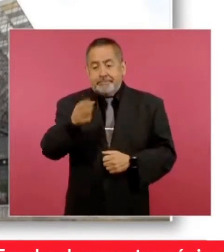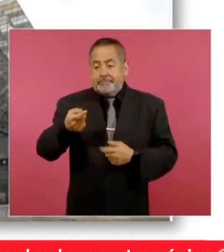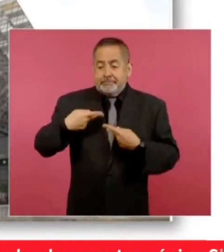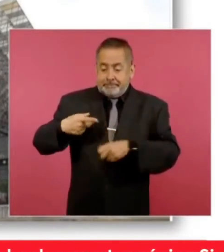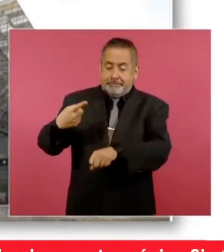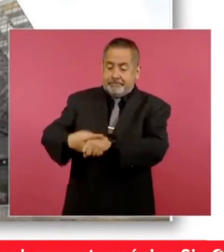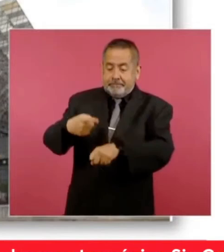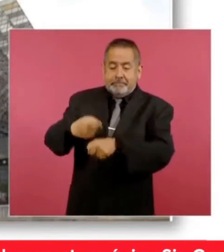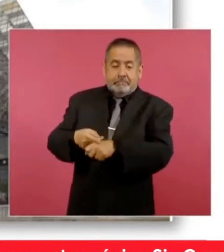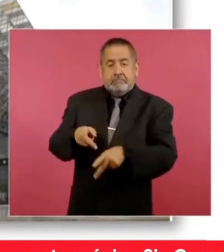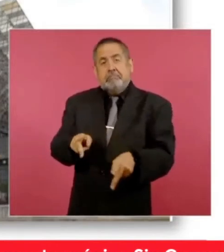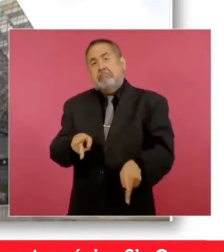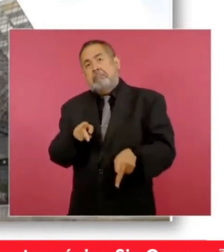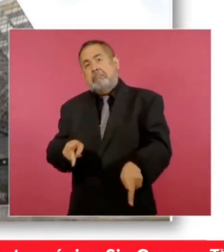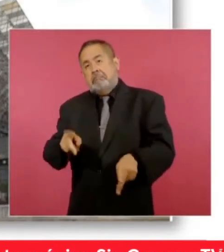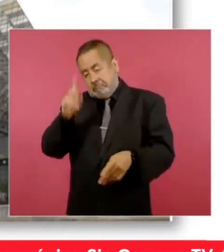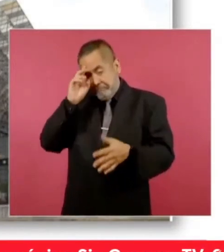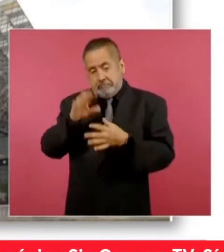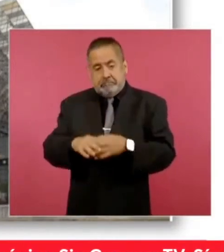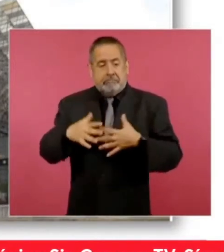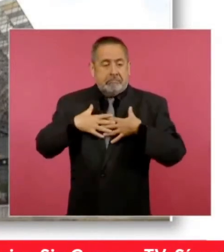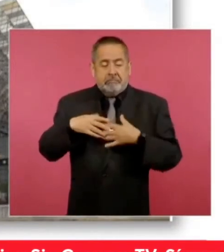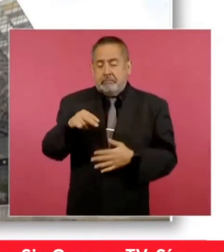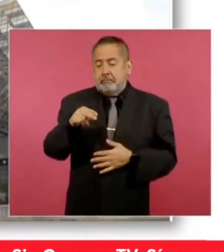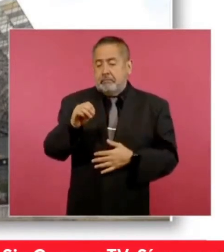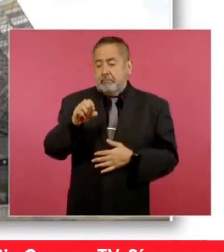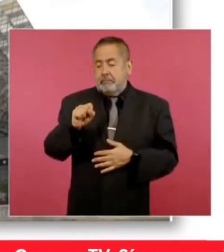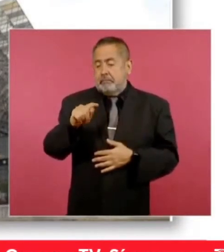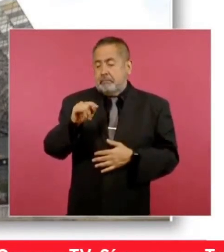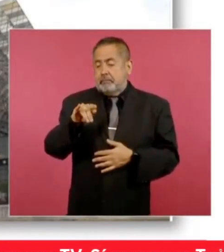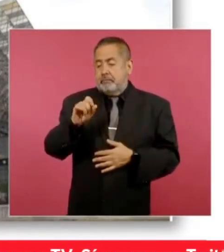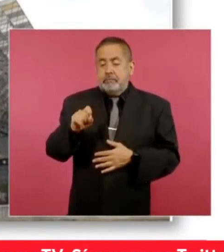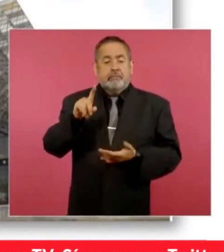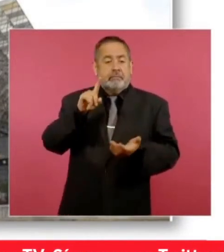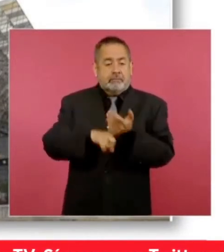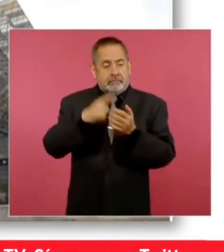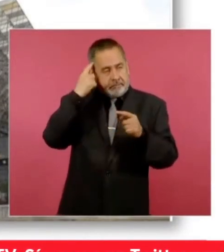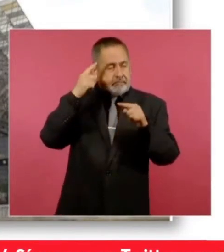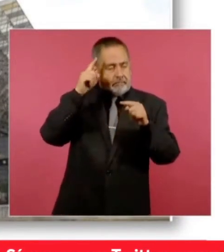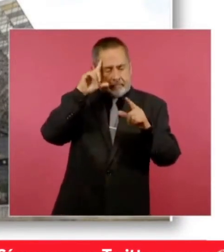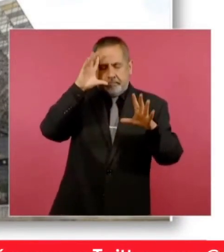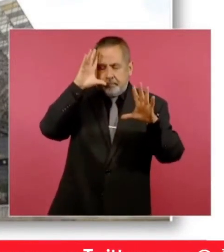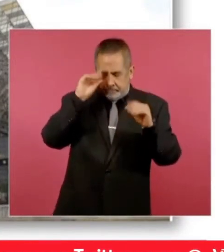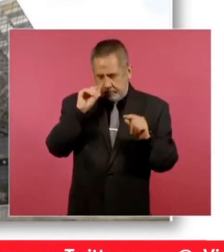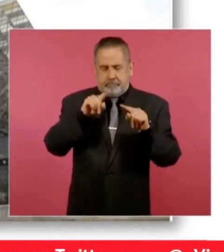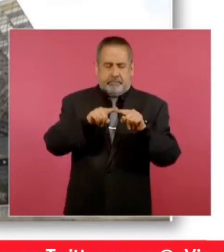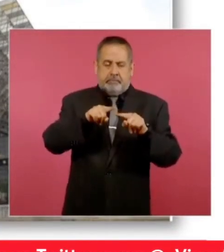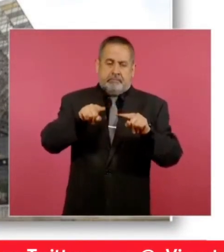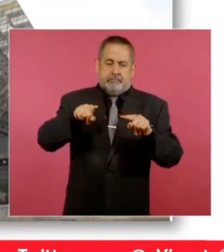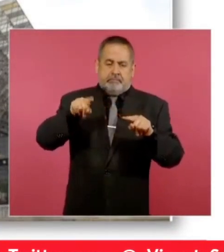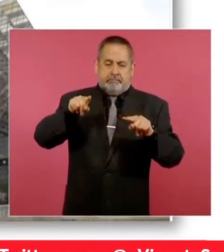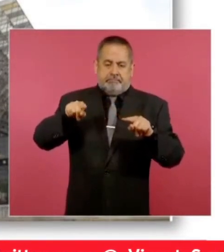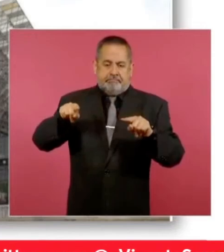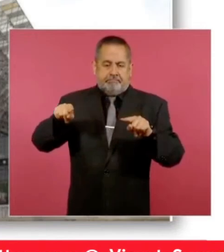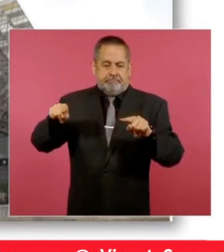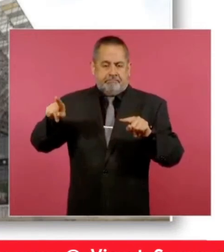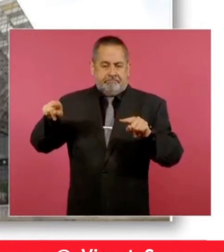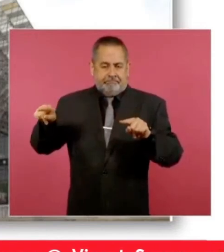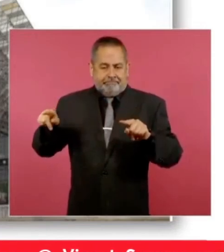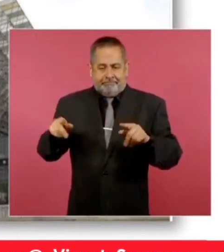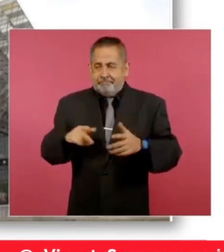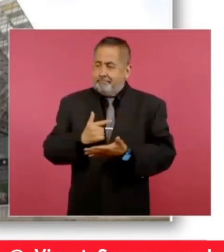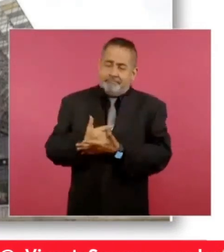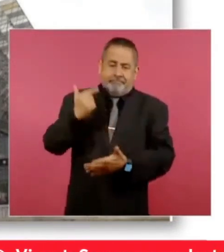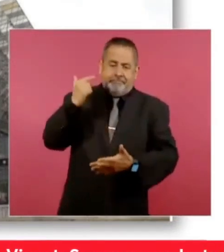presentan convulsiones, neumotitis y estado de coma en los casos más graves. El gobierno de la Ciudad de